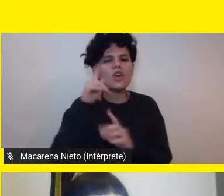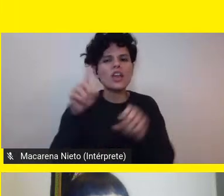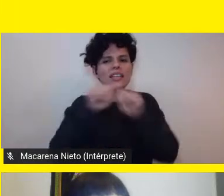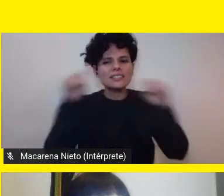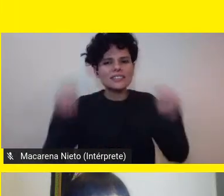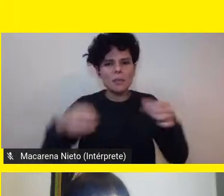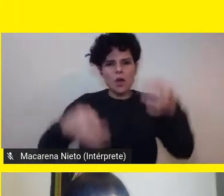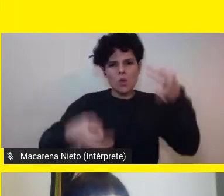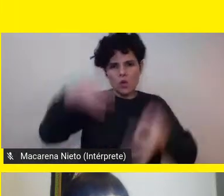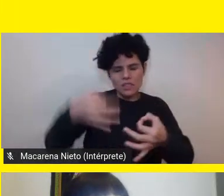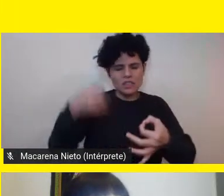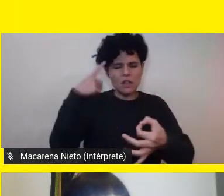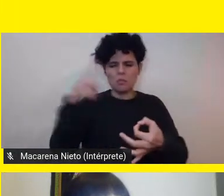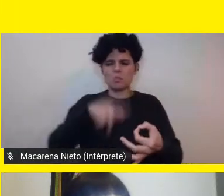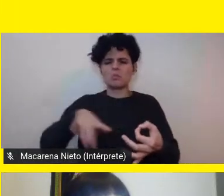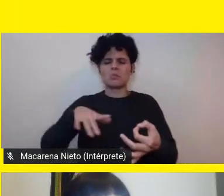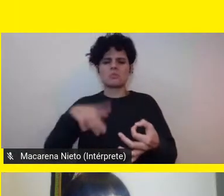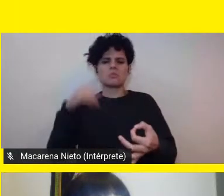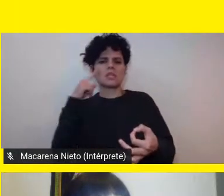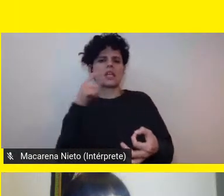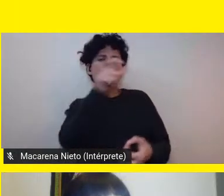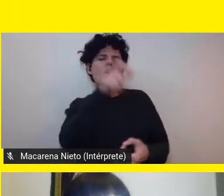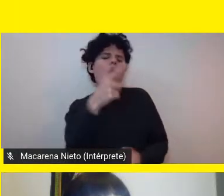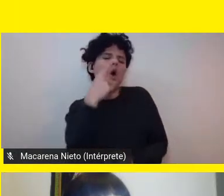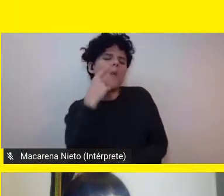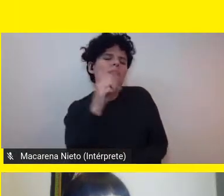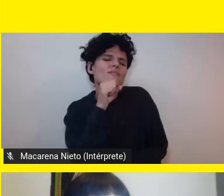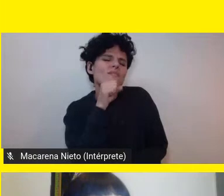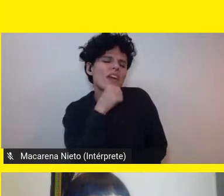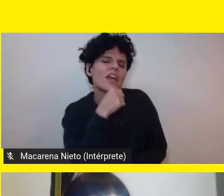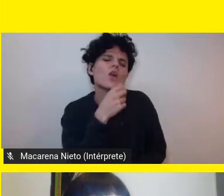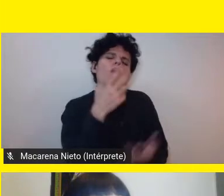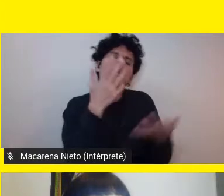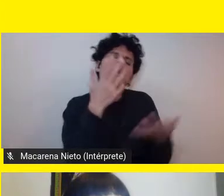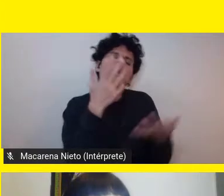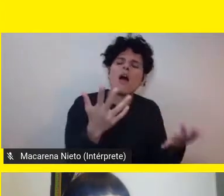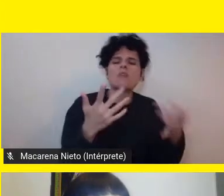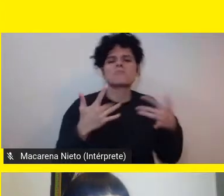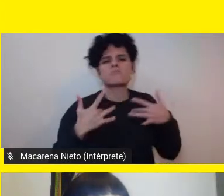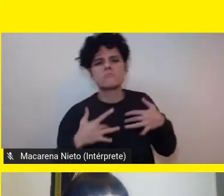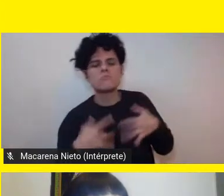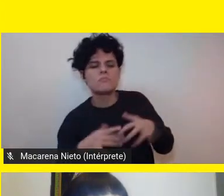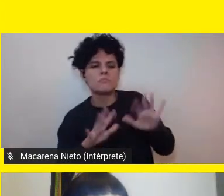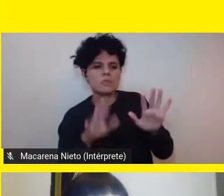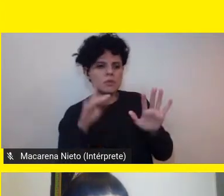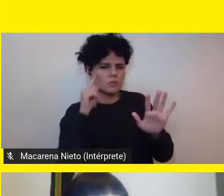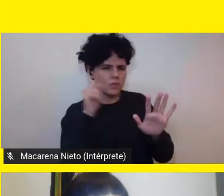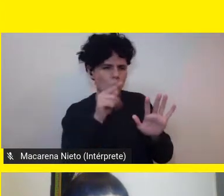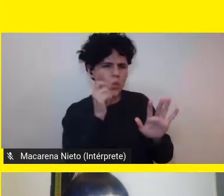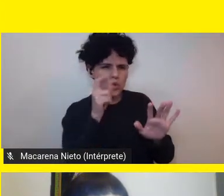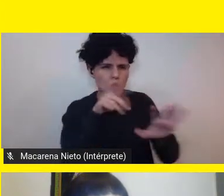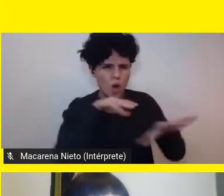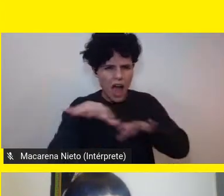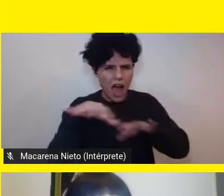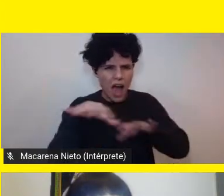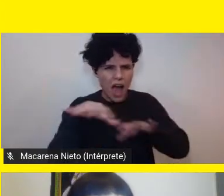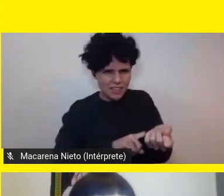hacia, hacia los hombres de mayor edad, como si eso borrara lo que hubieran hecho en el